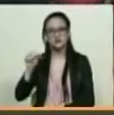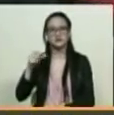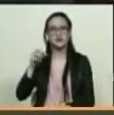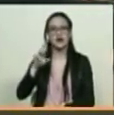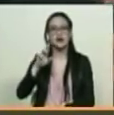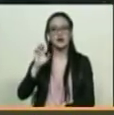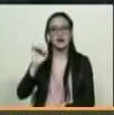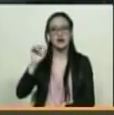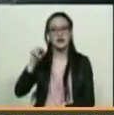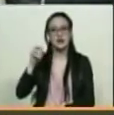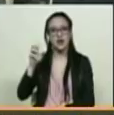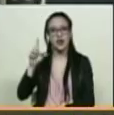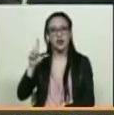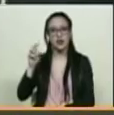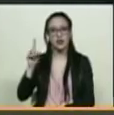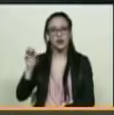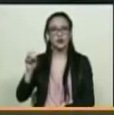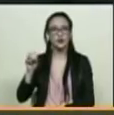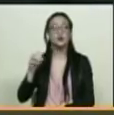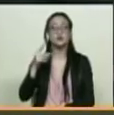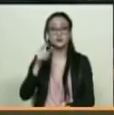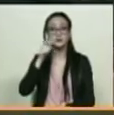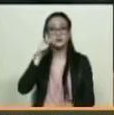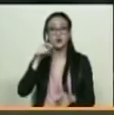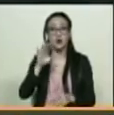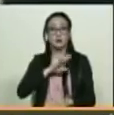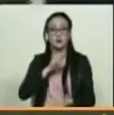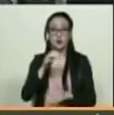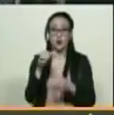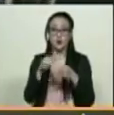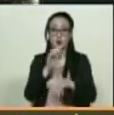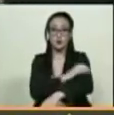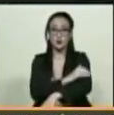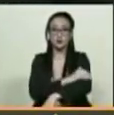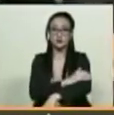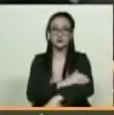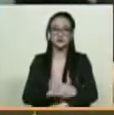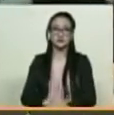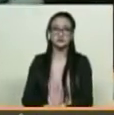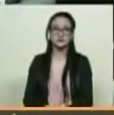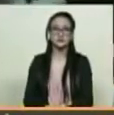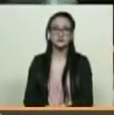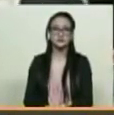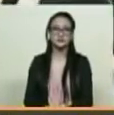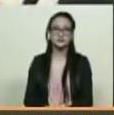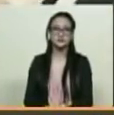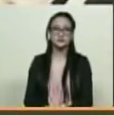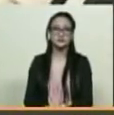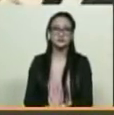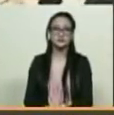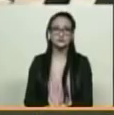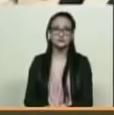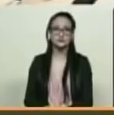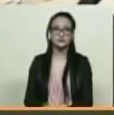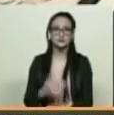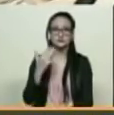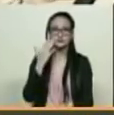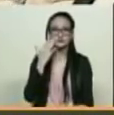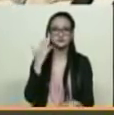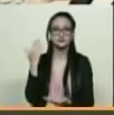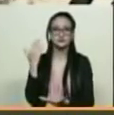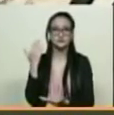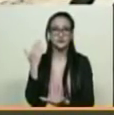Reinaldo Quijada, Henry Falcón Fuente y Javier Bertucci. En las pantallas